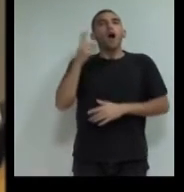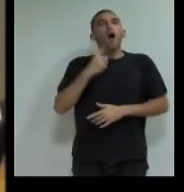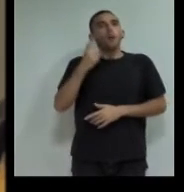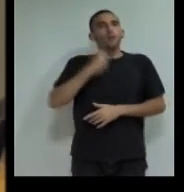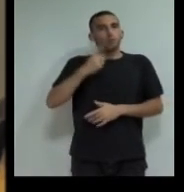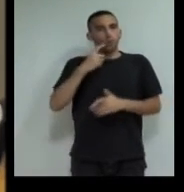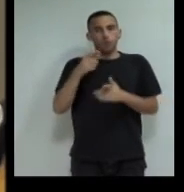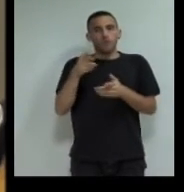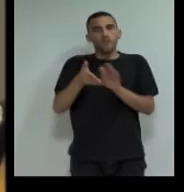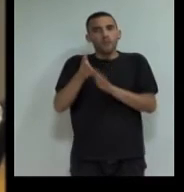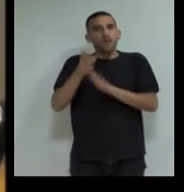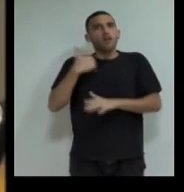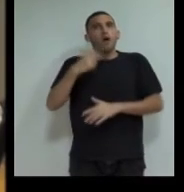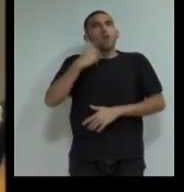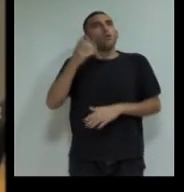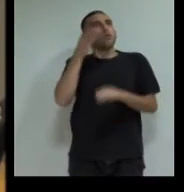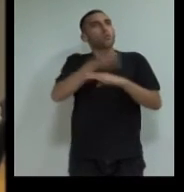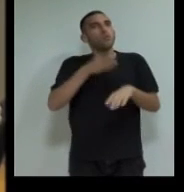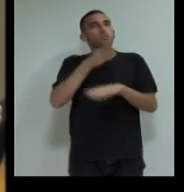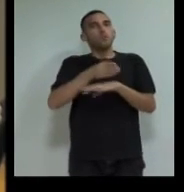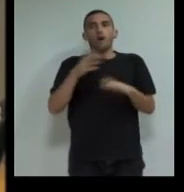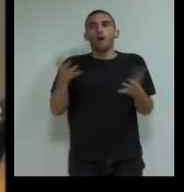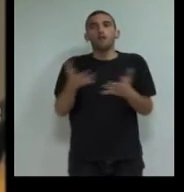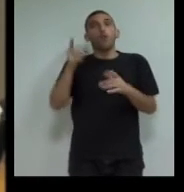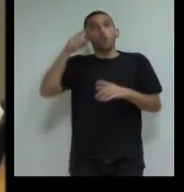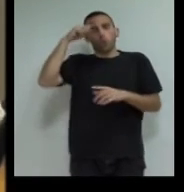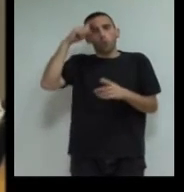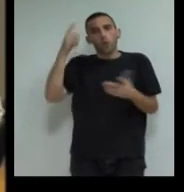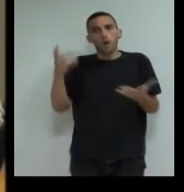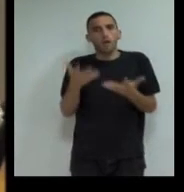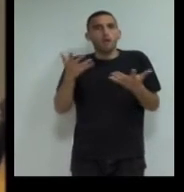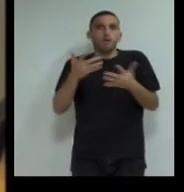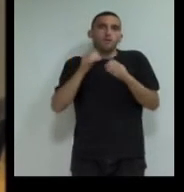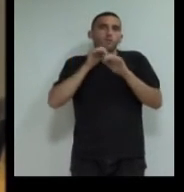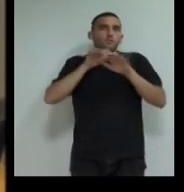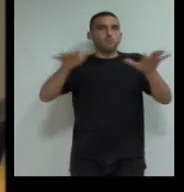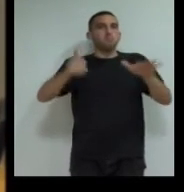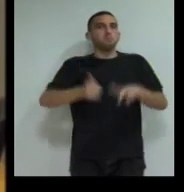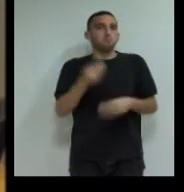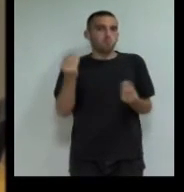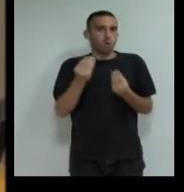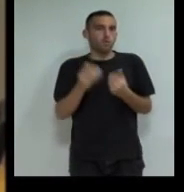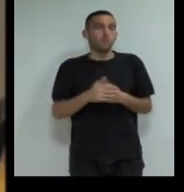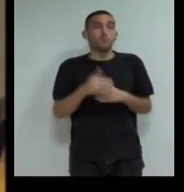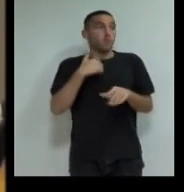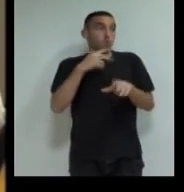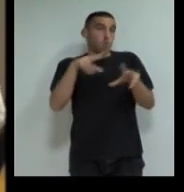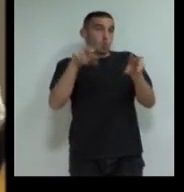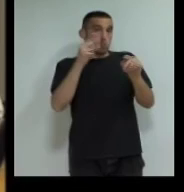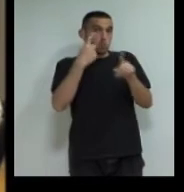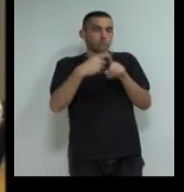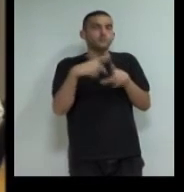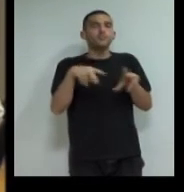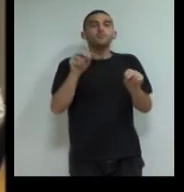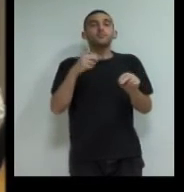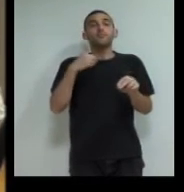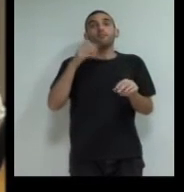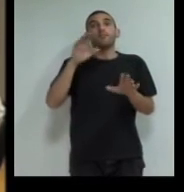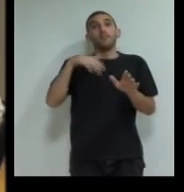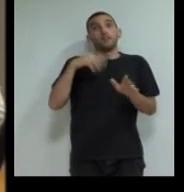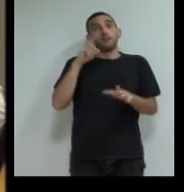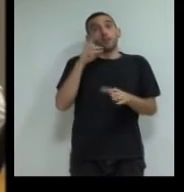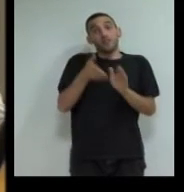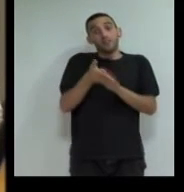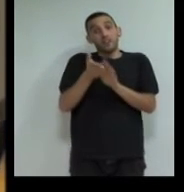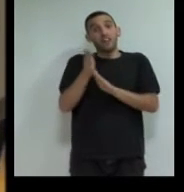que se fomenta. Entonces, hay una... perdón. No, o sea, simplemente iba a terminar, pero yo creo que al final la tendencia es